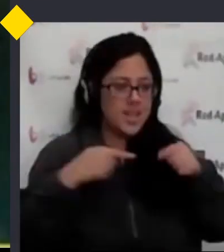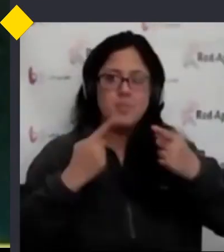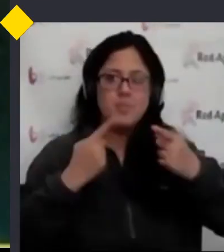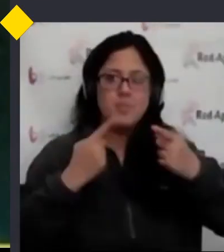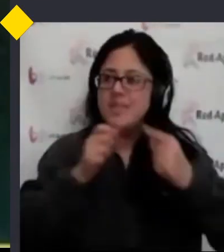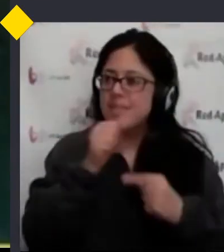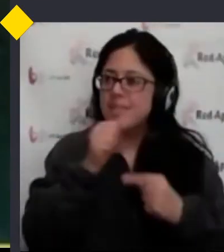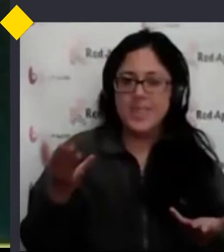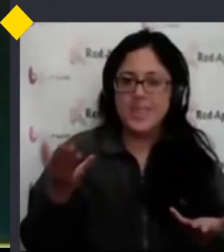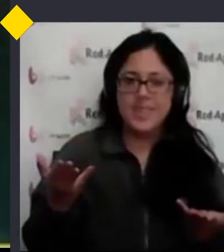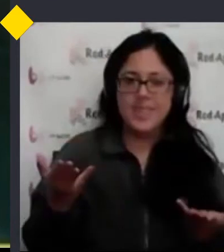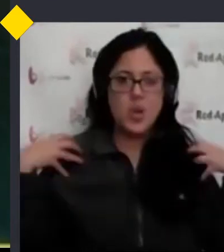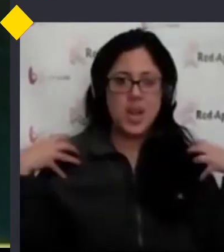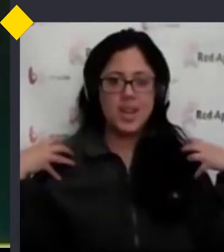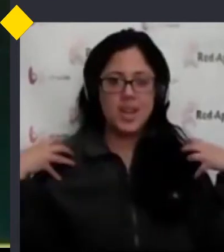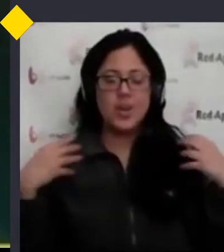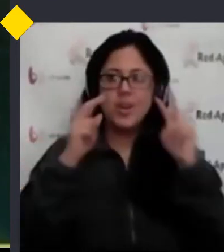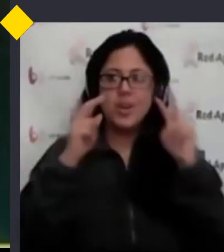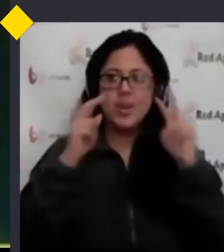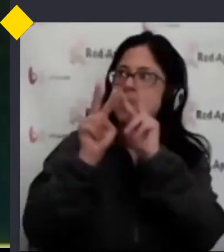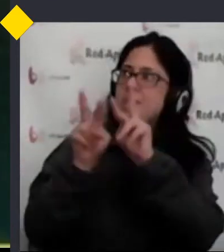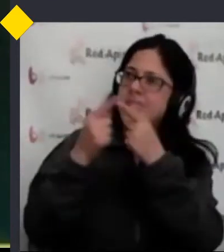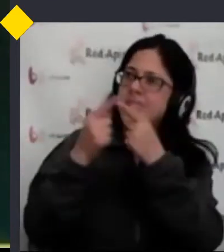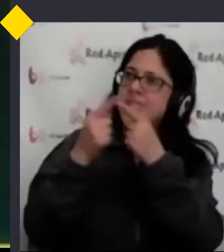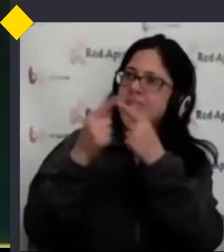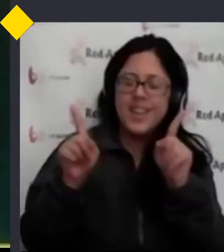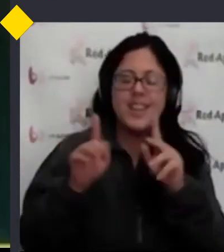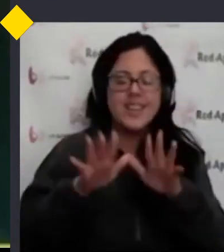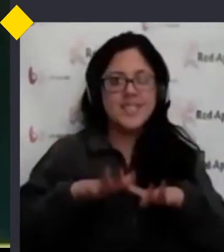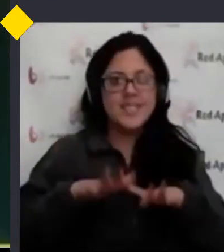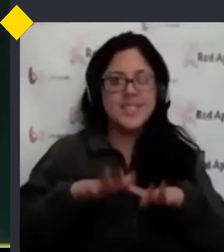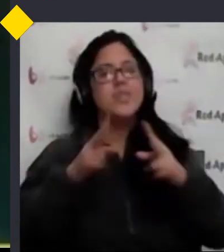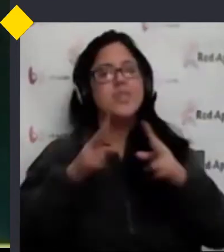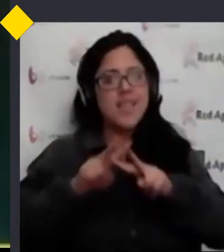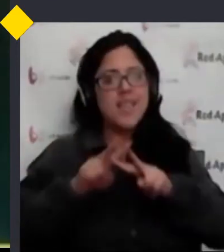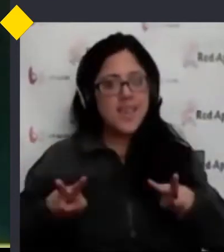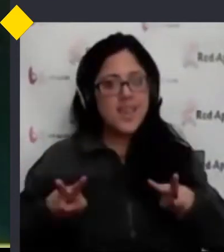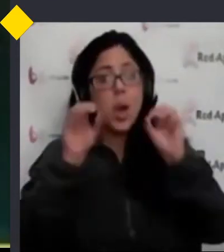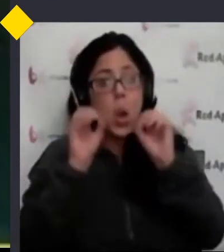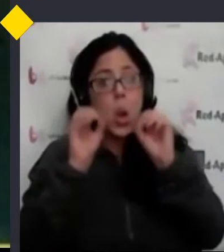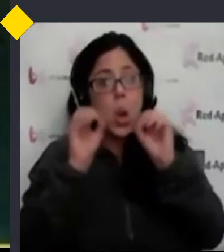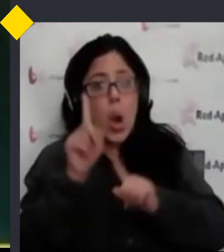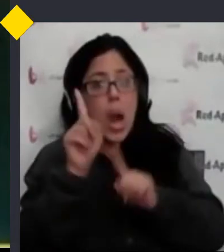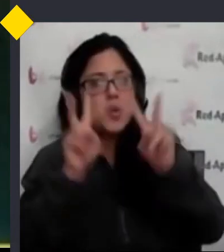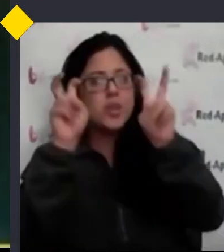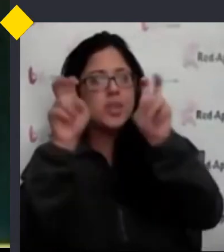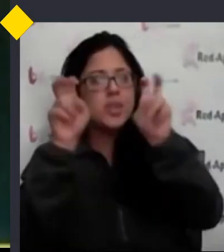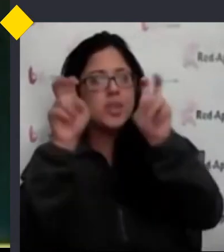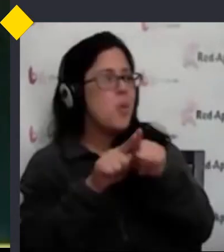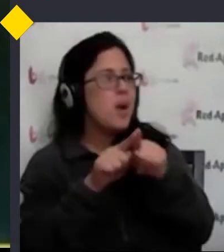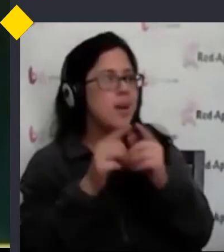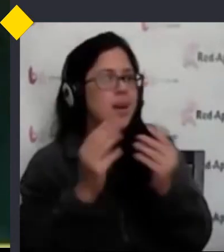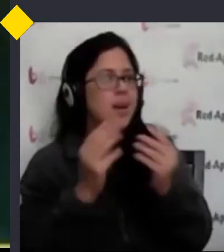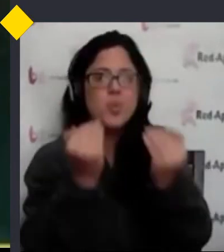para un cargo, hace una diferencia enorme, hace que uno se sienta mucho más tranquilo. O cosas tan concretas como apoyar el orgullo en el mes